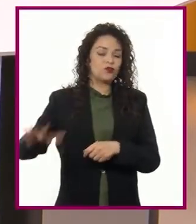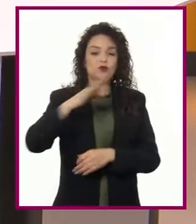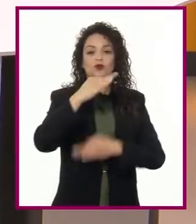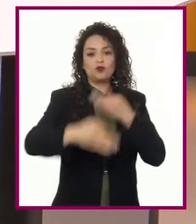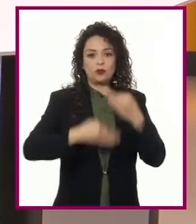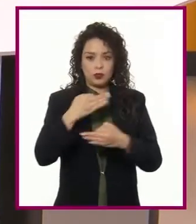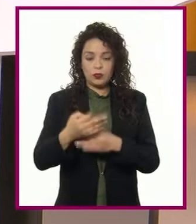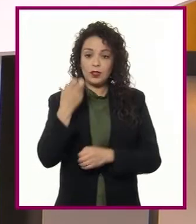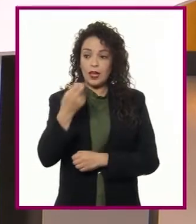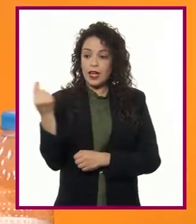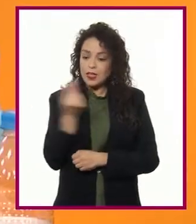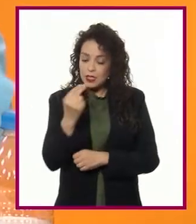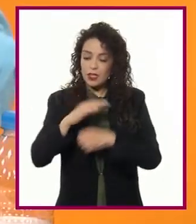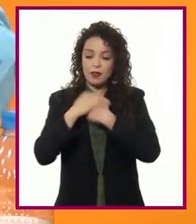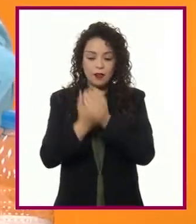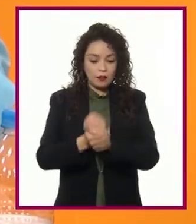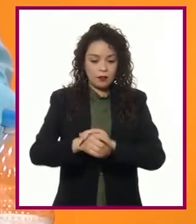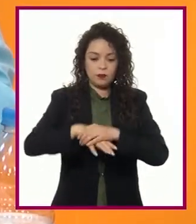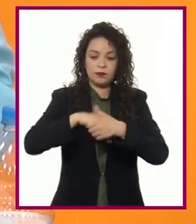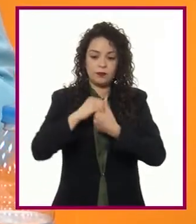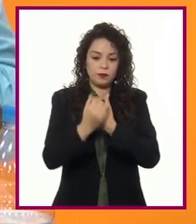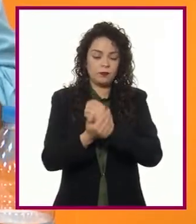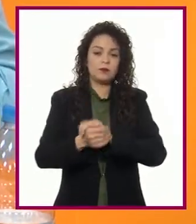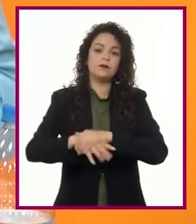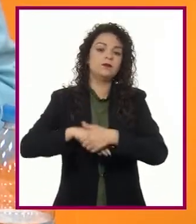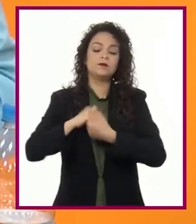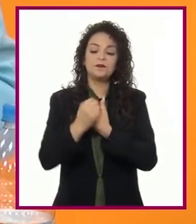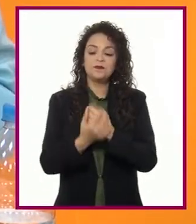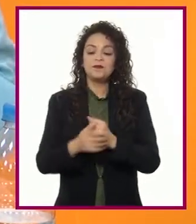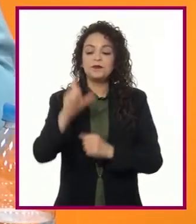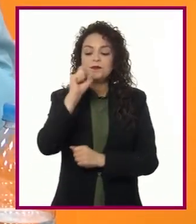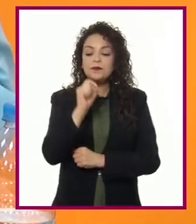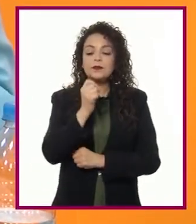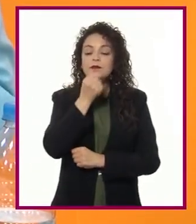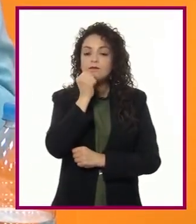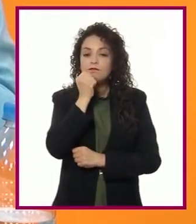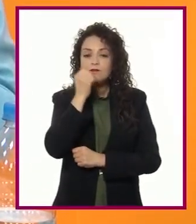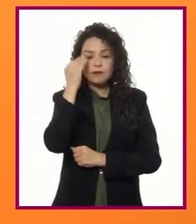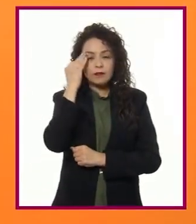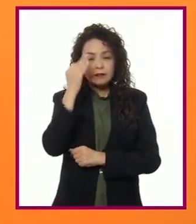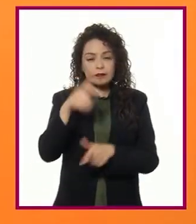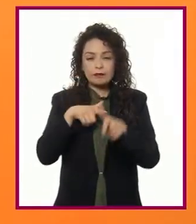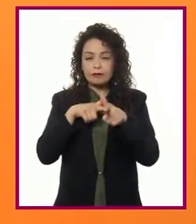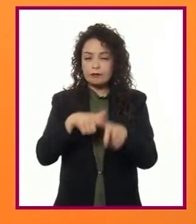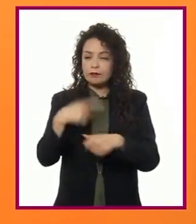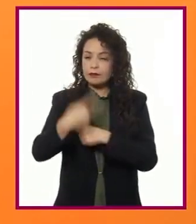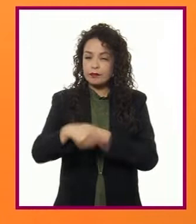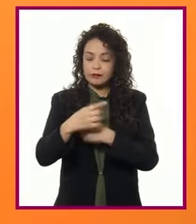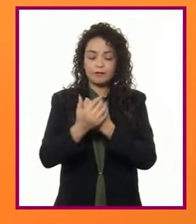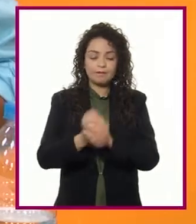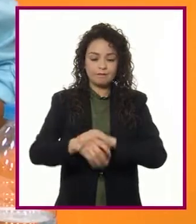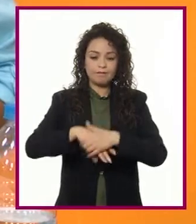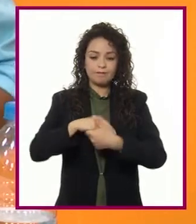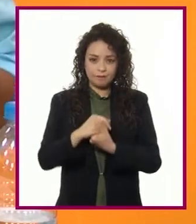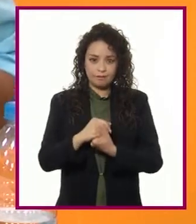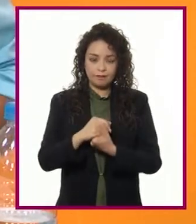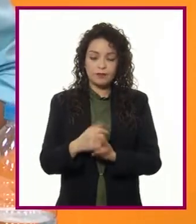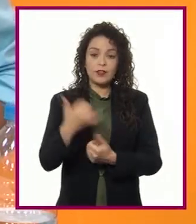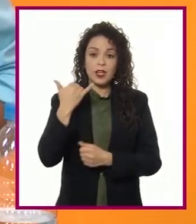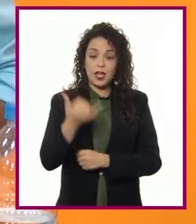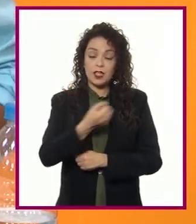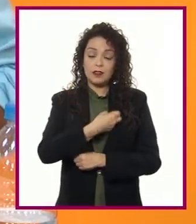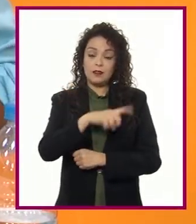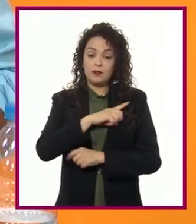necesario lavarse las manos al menos durante 20 segundos cada vez que lo hagan, así como mantener su